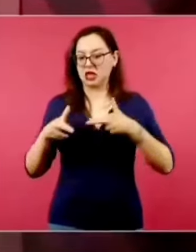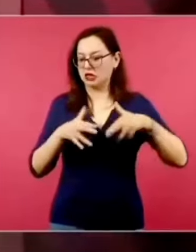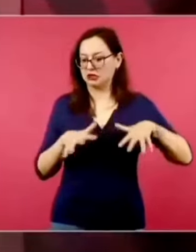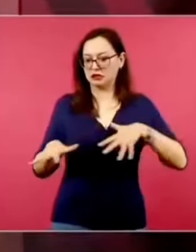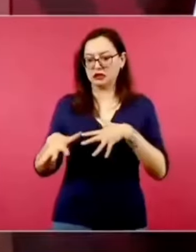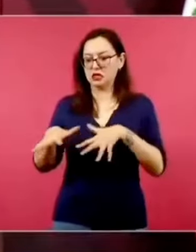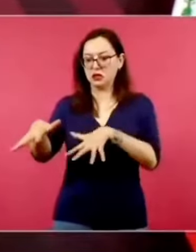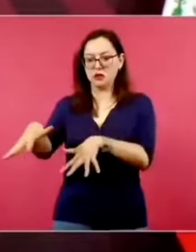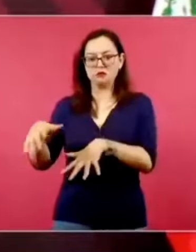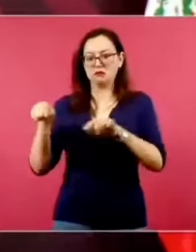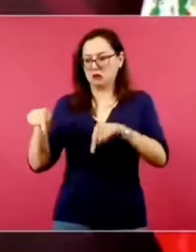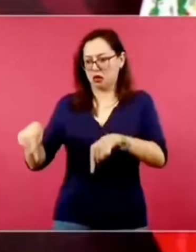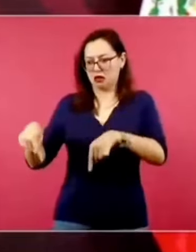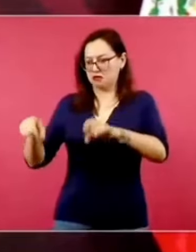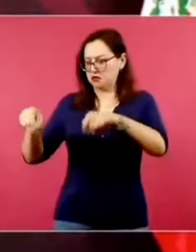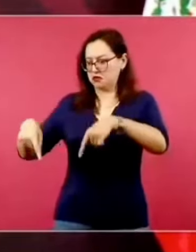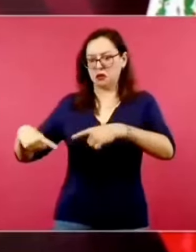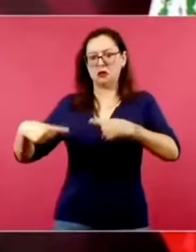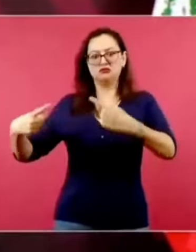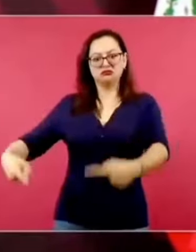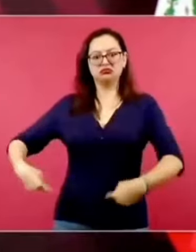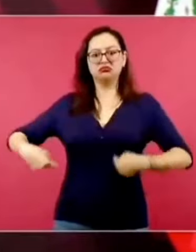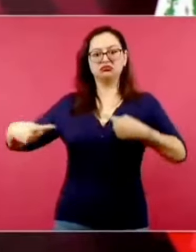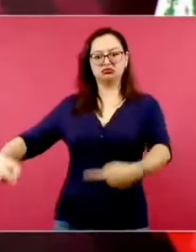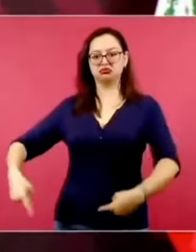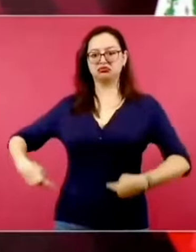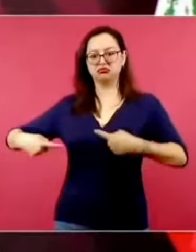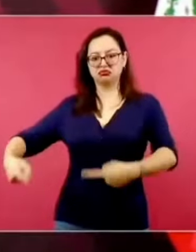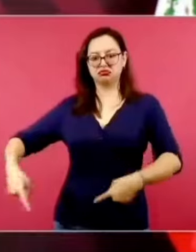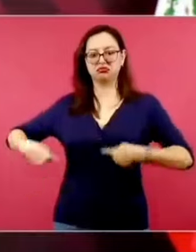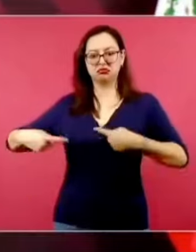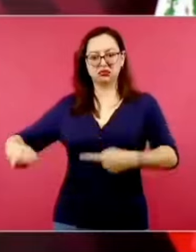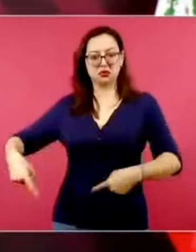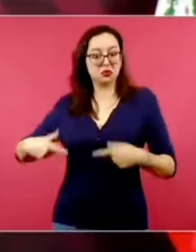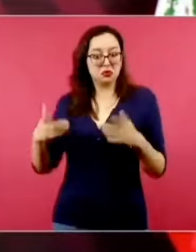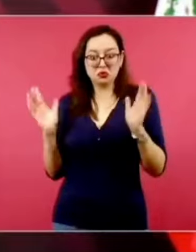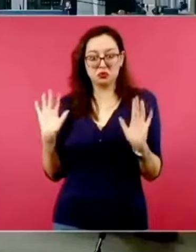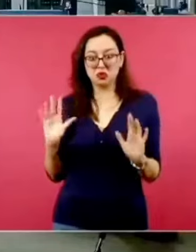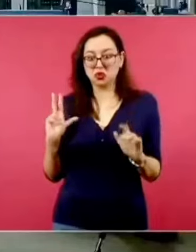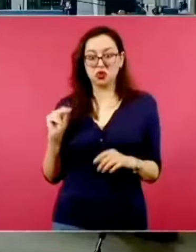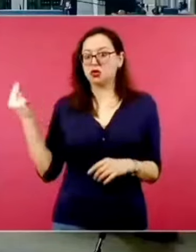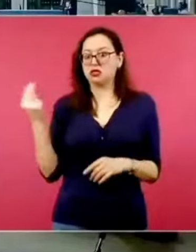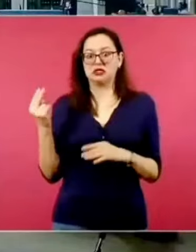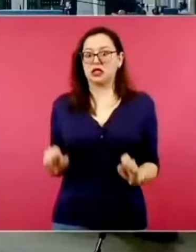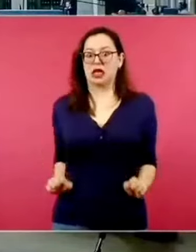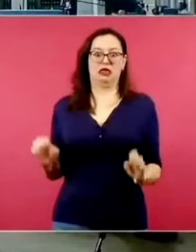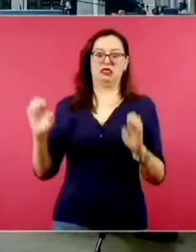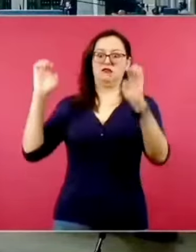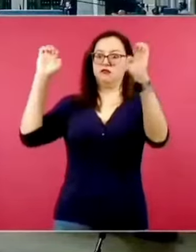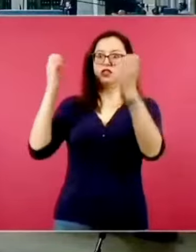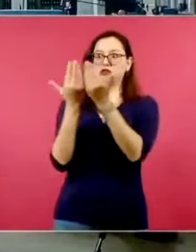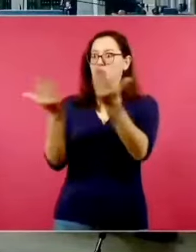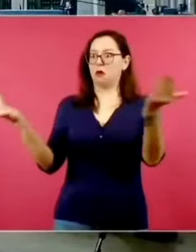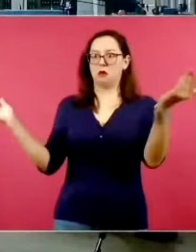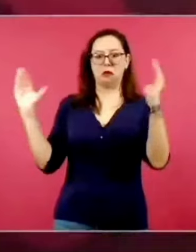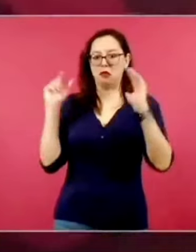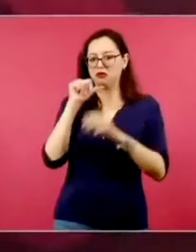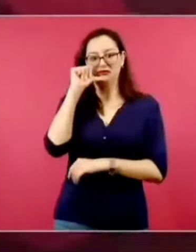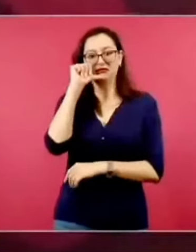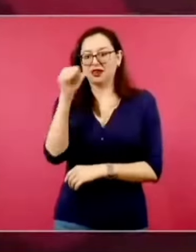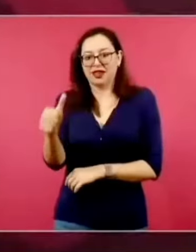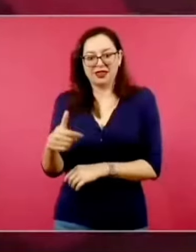río no se necesita el embalse pasando el agua son como